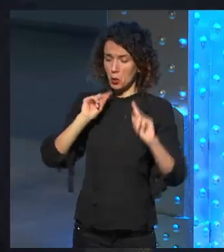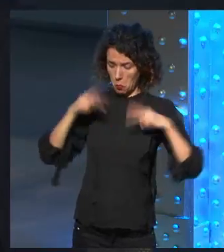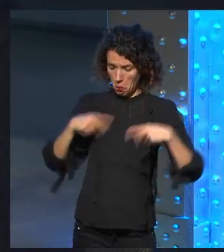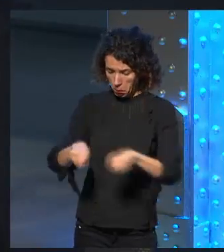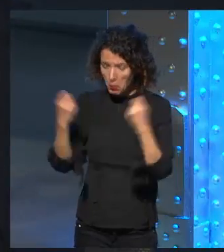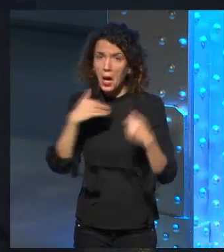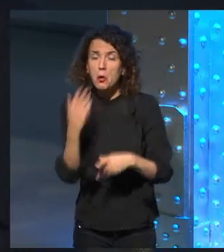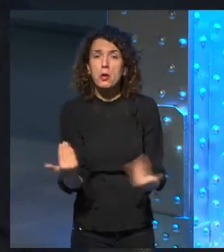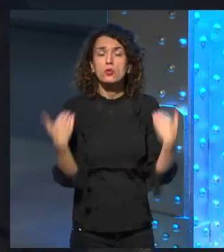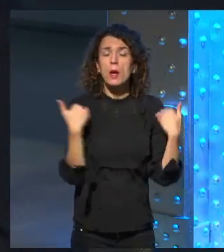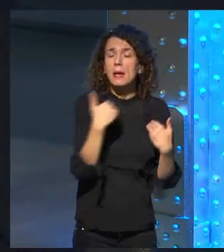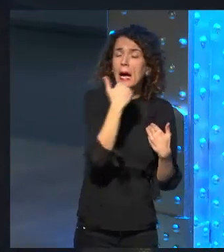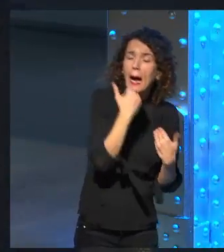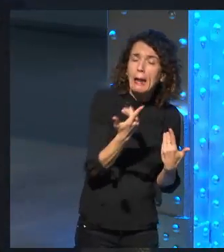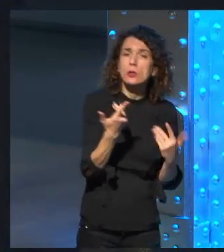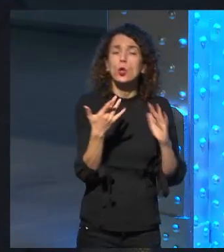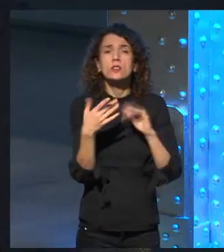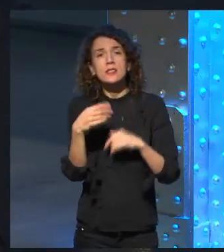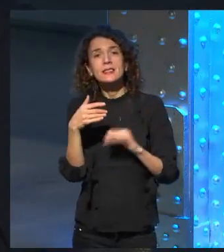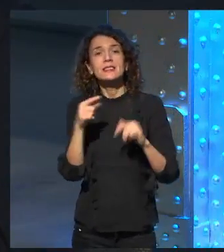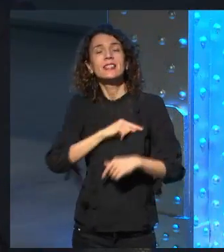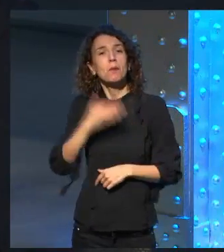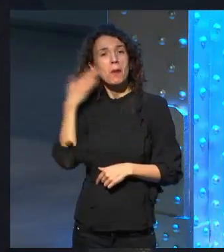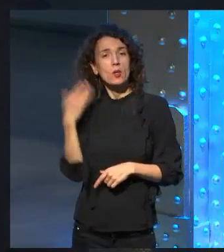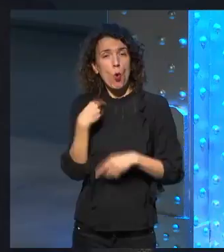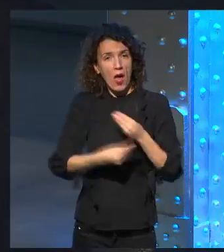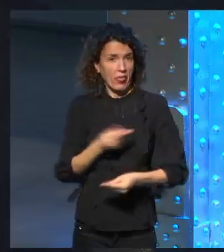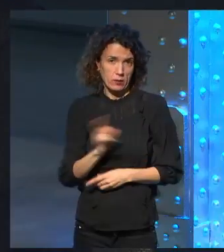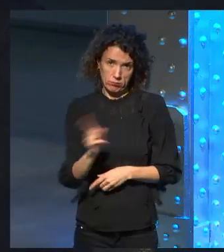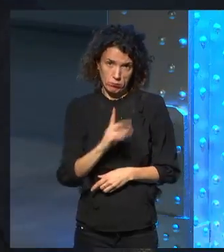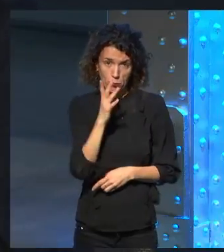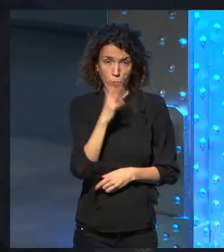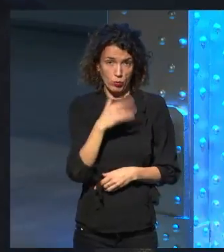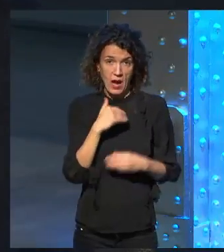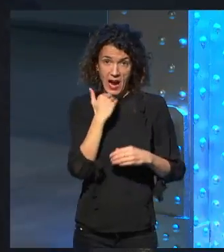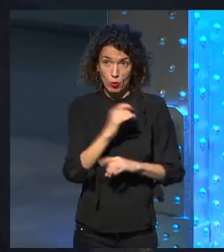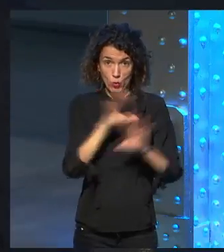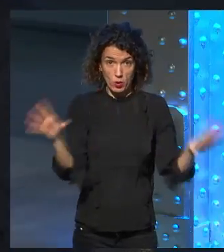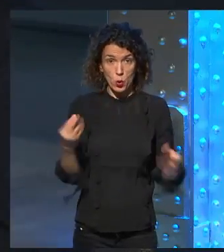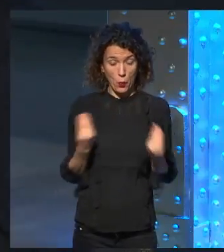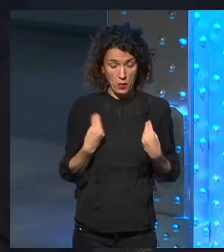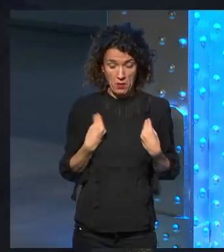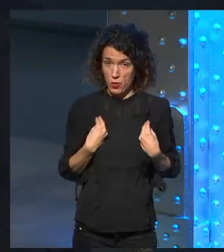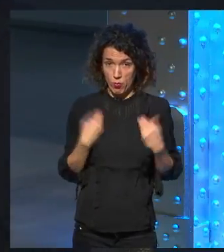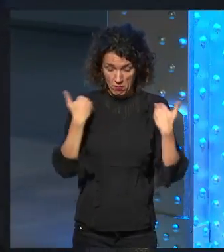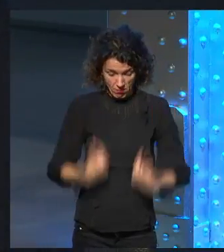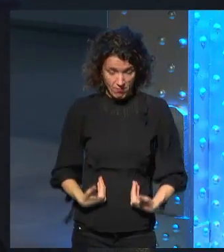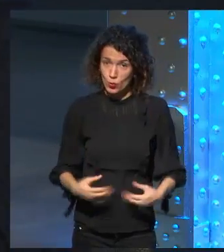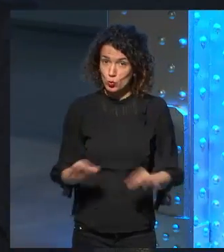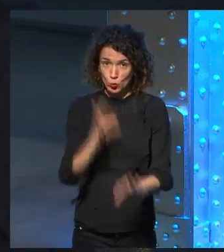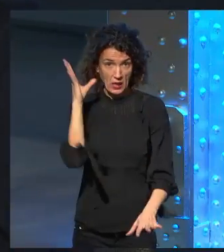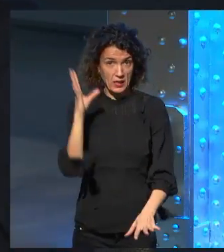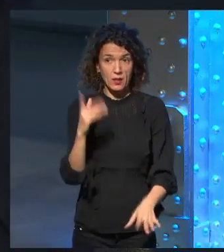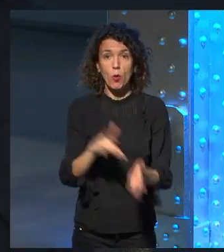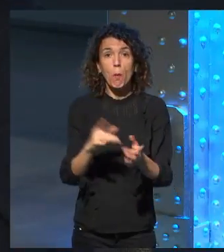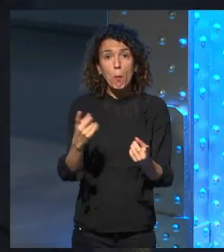siento responsable o no siento ningún mérito por haberlo hecho. Por una razón muy sencilla, porque lo he vivido en primera persona. He tenido la suerte